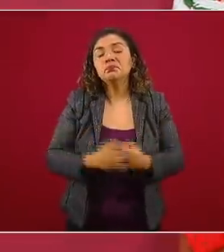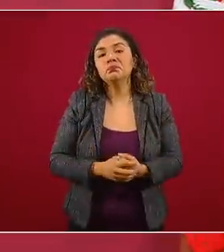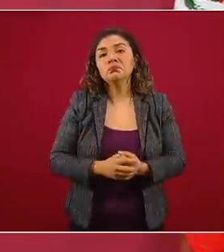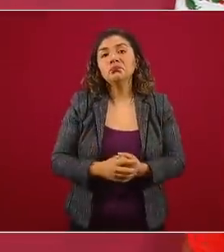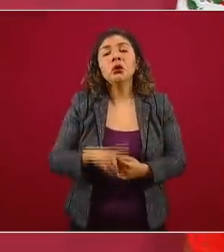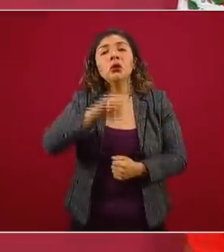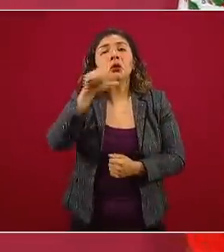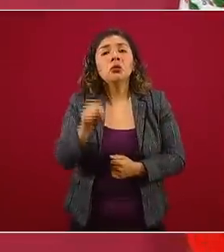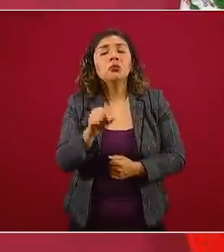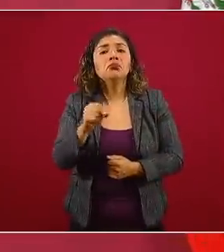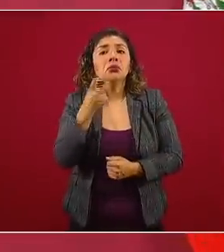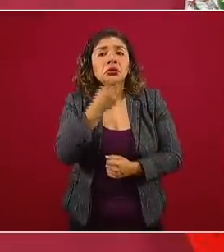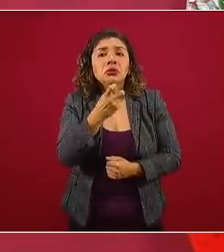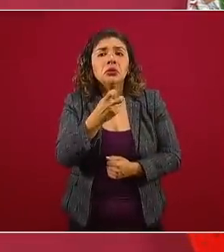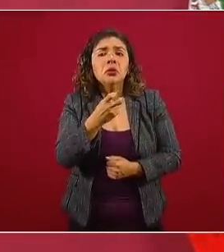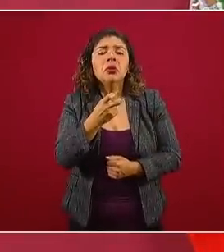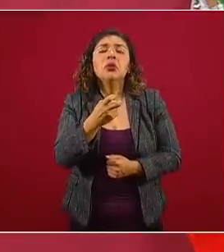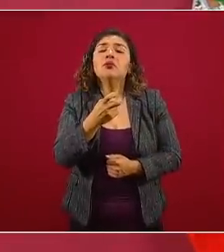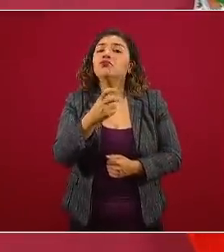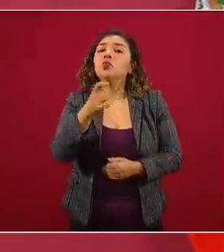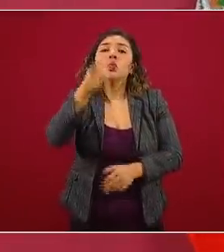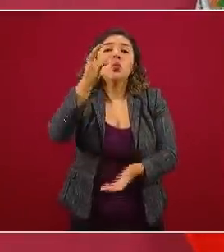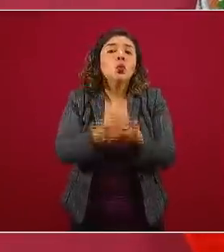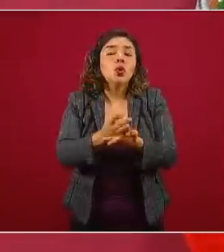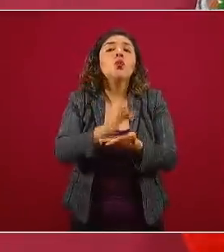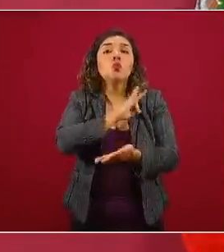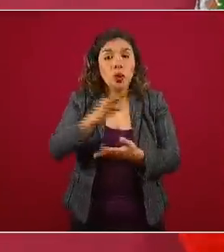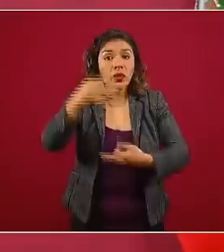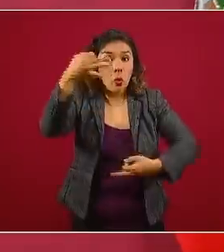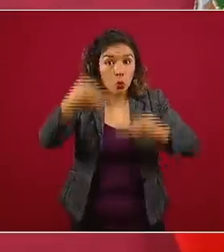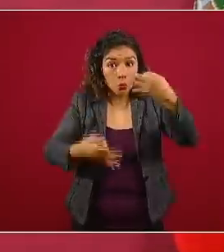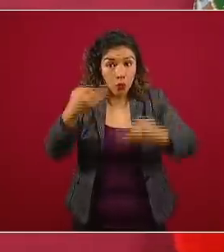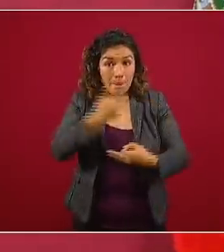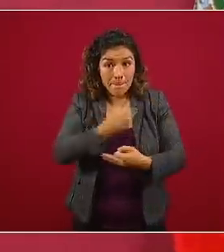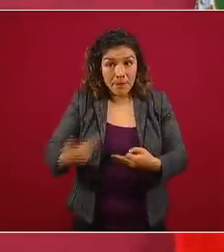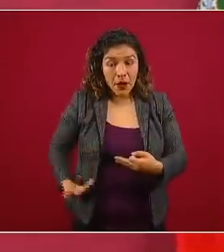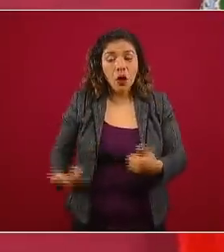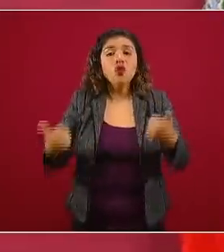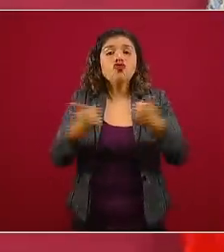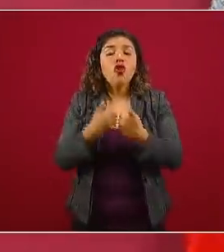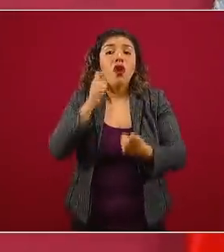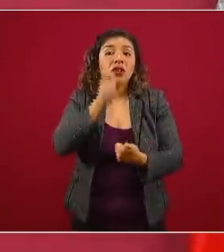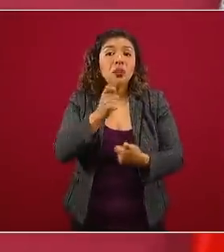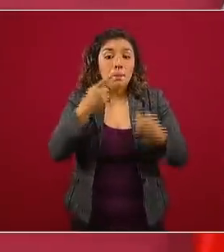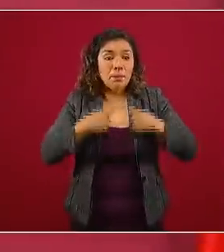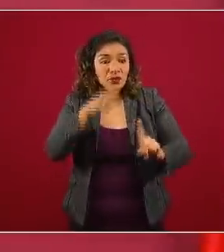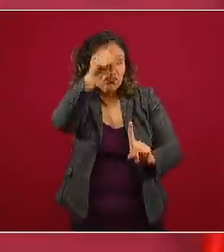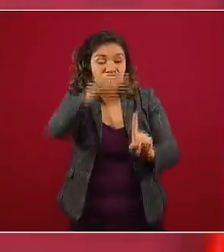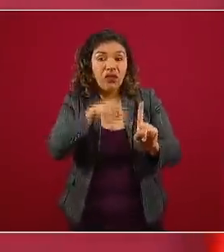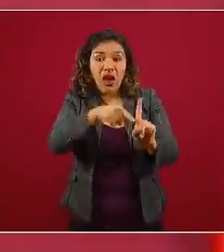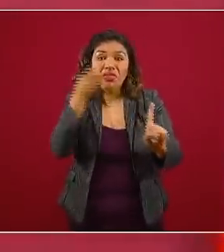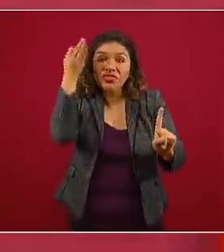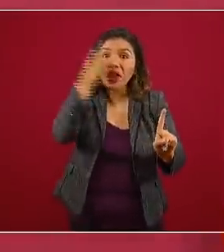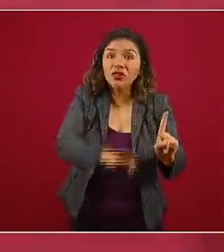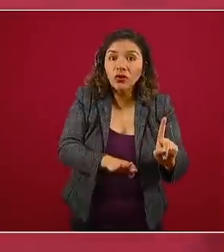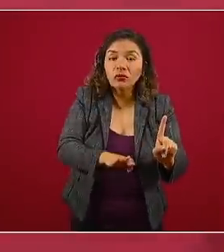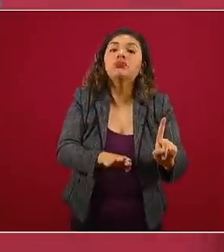dejó que solo podía ser juzgado por traición a la patria queremos